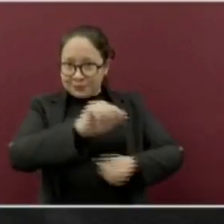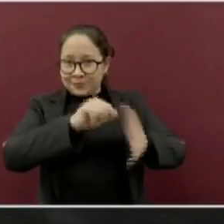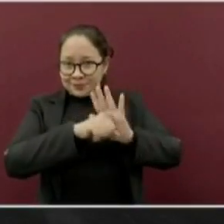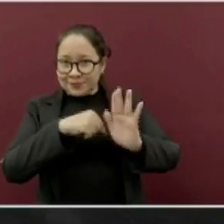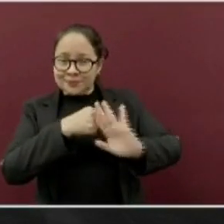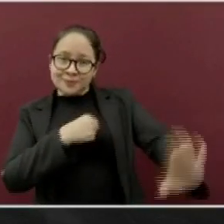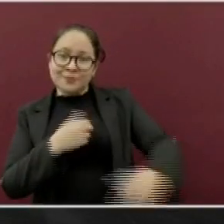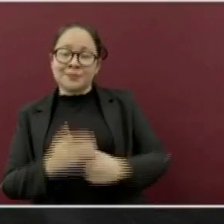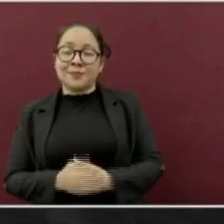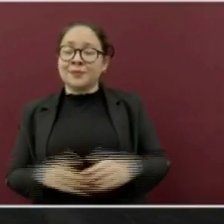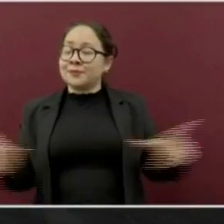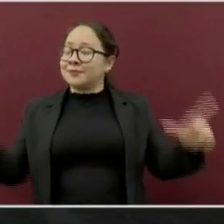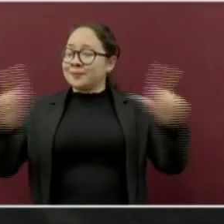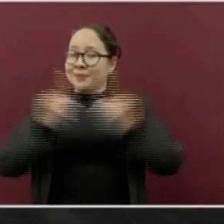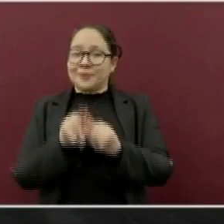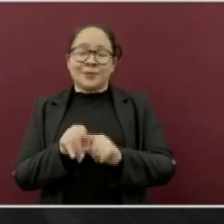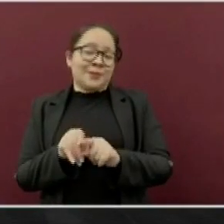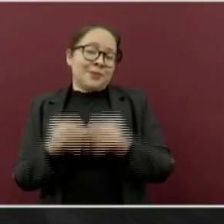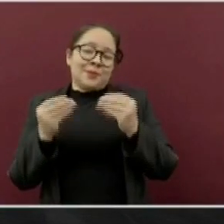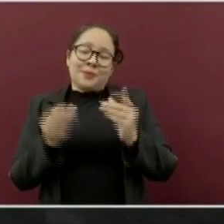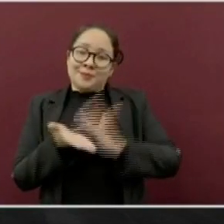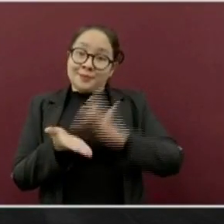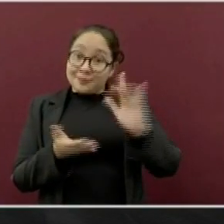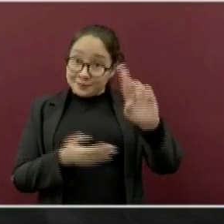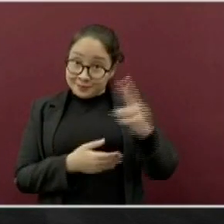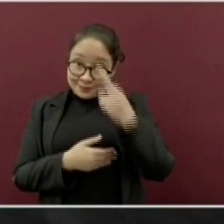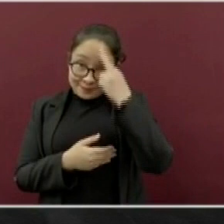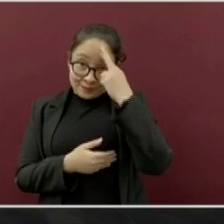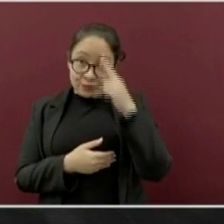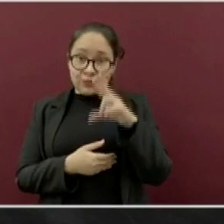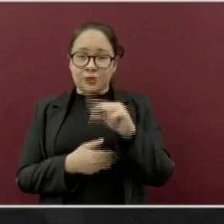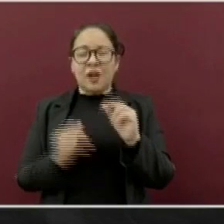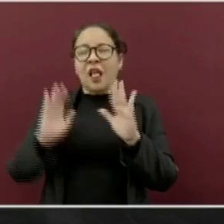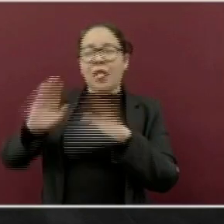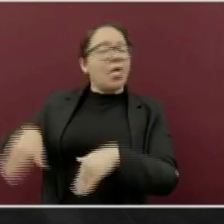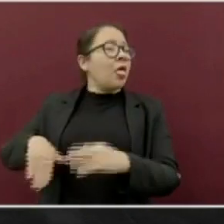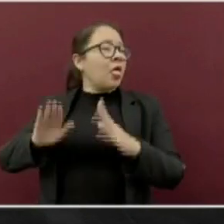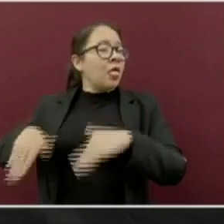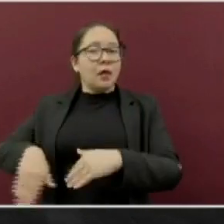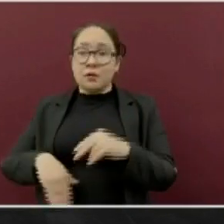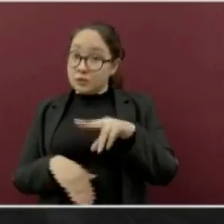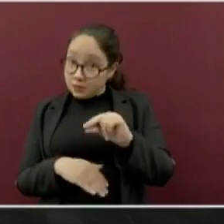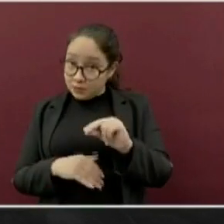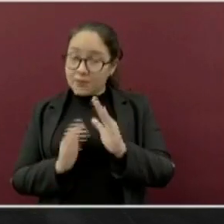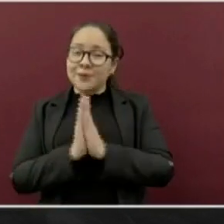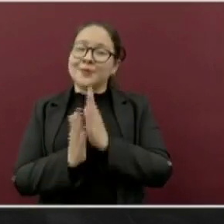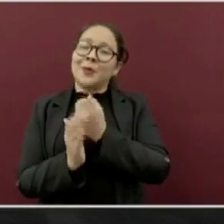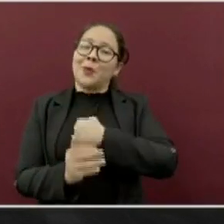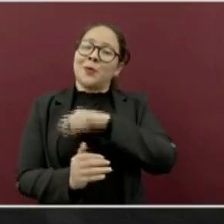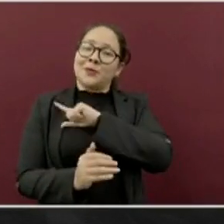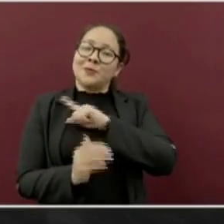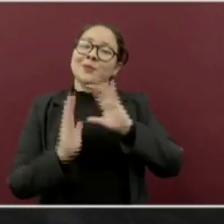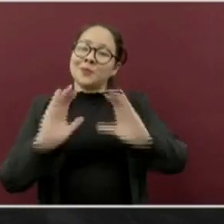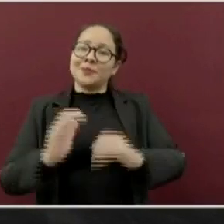todo por hoy. Muchísimas gracias y recuerden, no se confíen. Cuiden su salud.